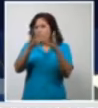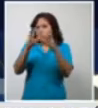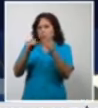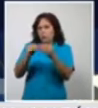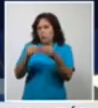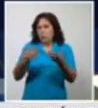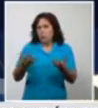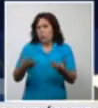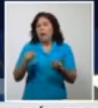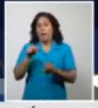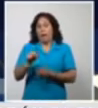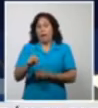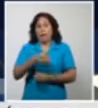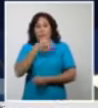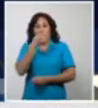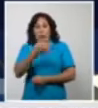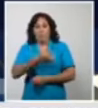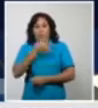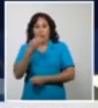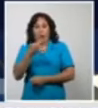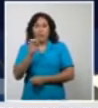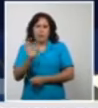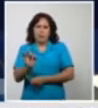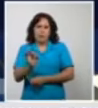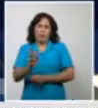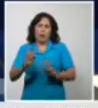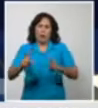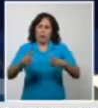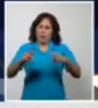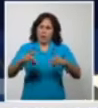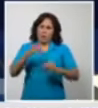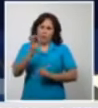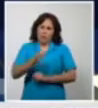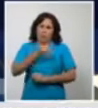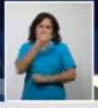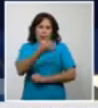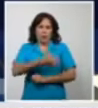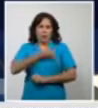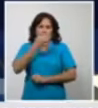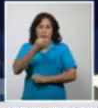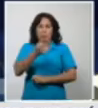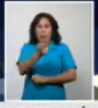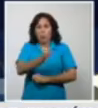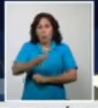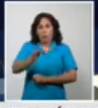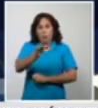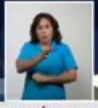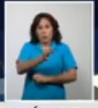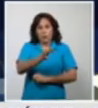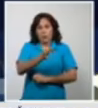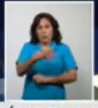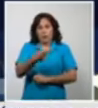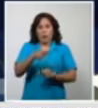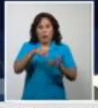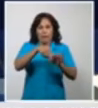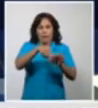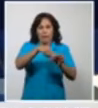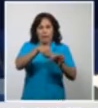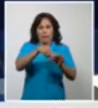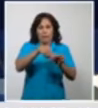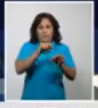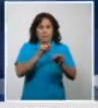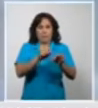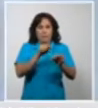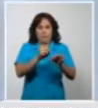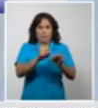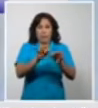pues como decimos en muchas ocasiones, el municipio especial Isla de la Juventud